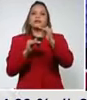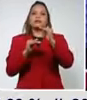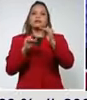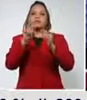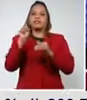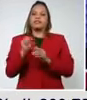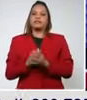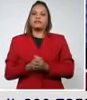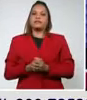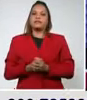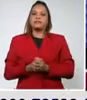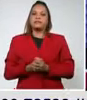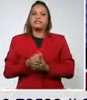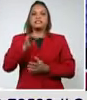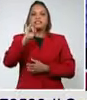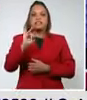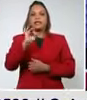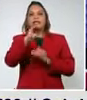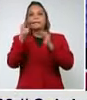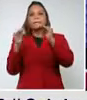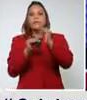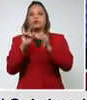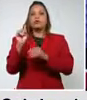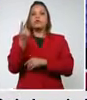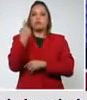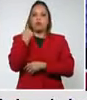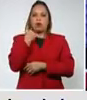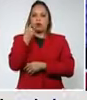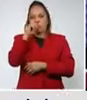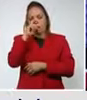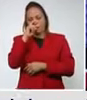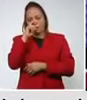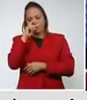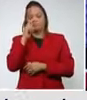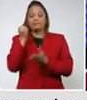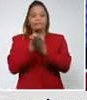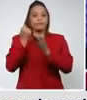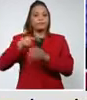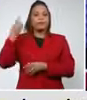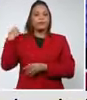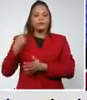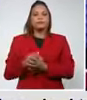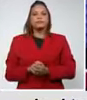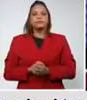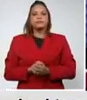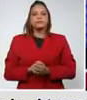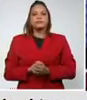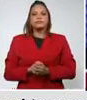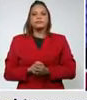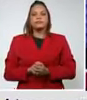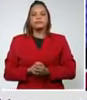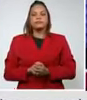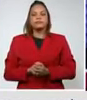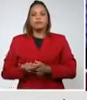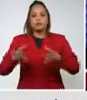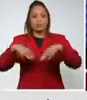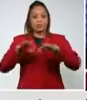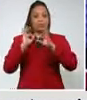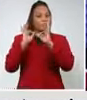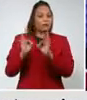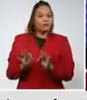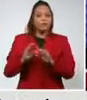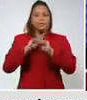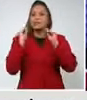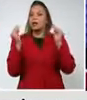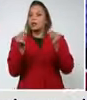año, pues también se confirma en el día de ayer. Con este comportamiento del día de ayer, pues ya se